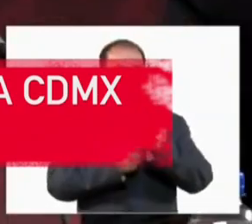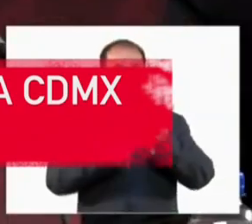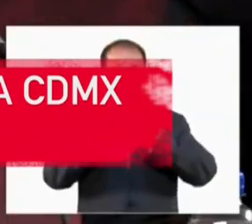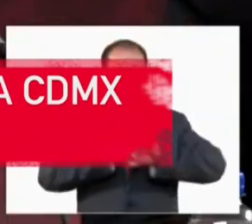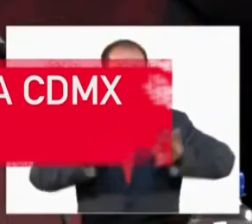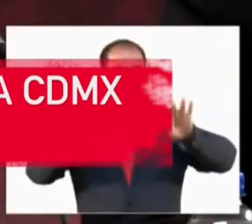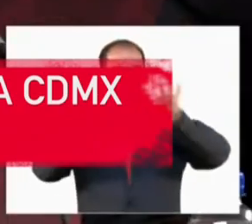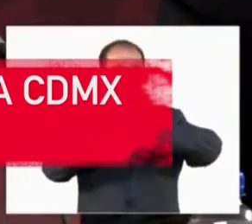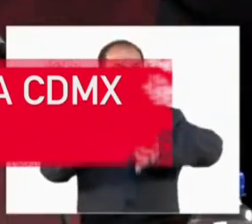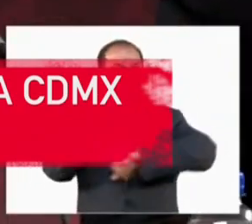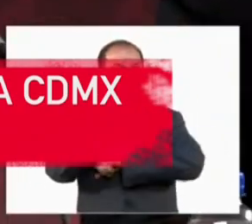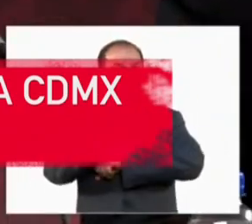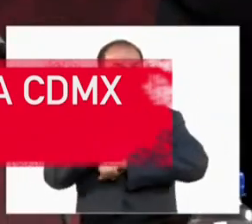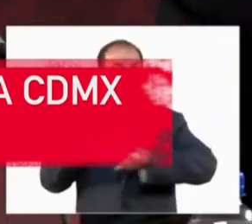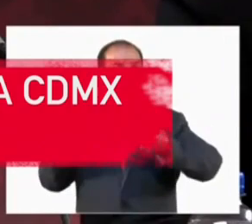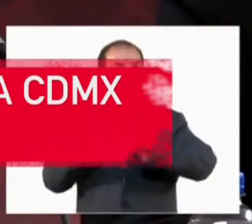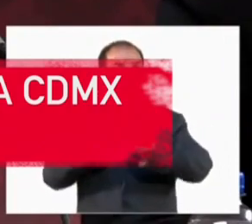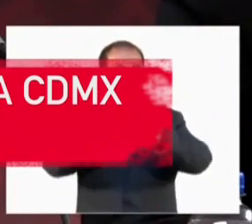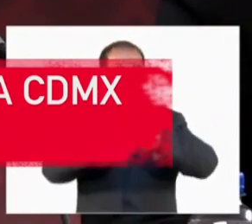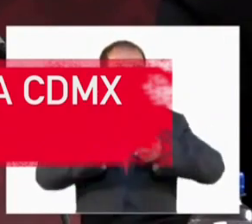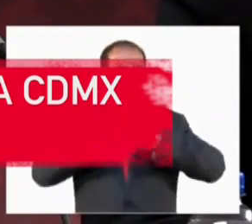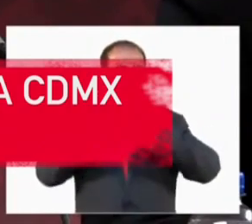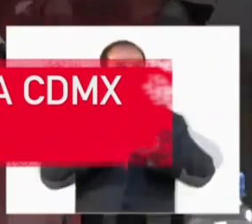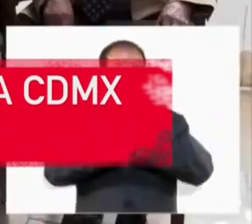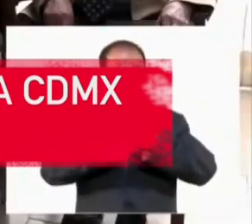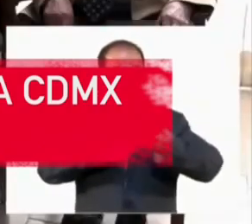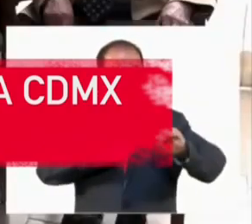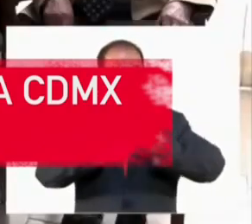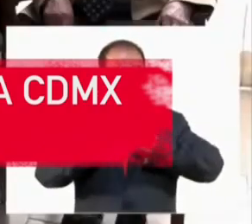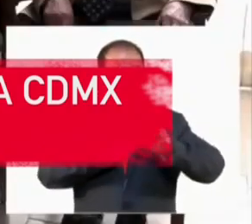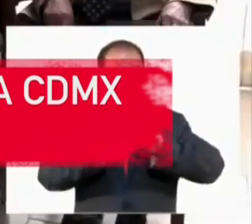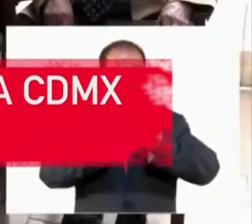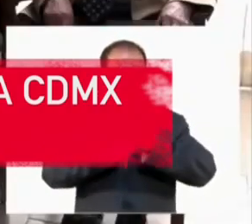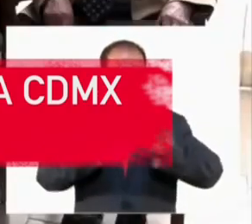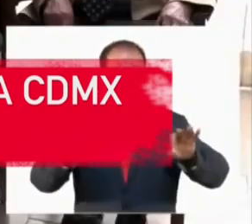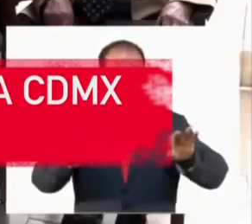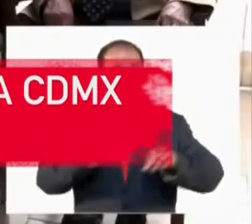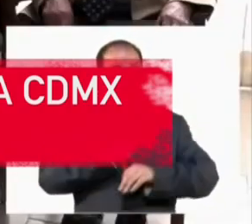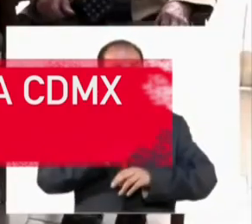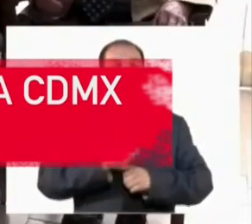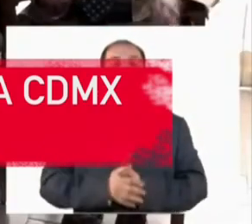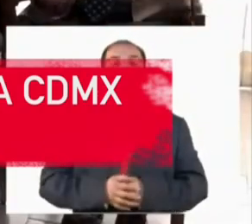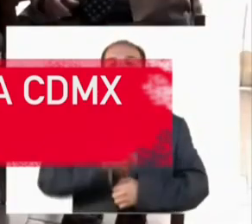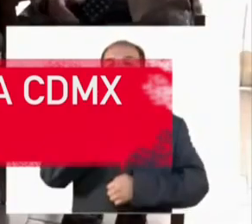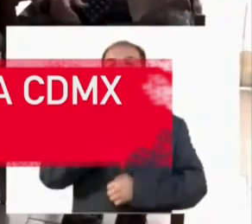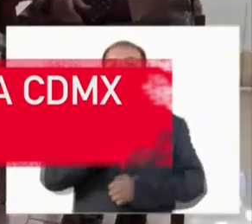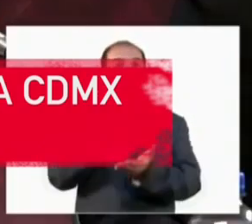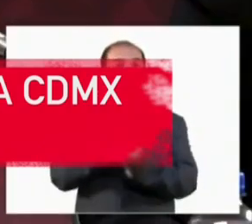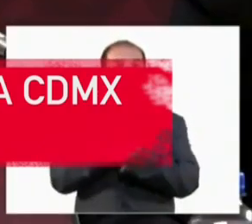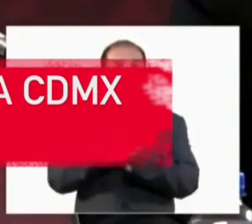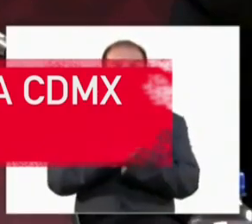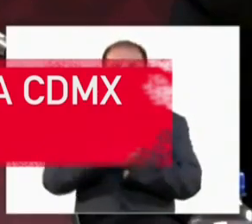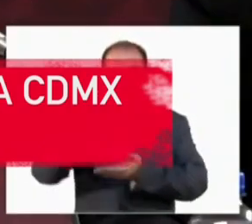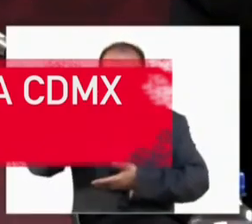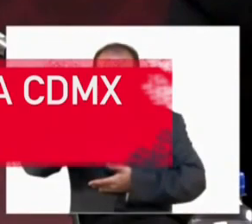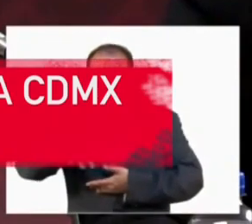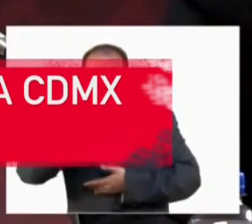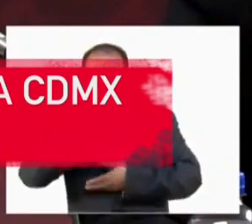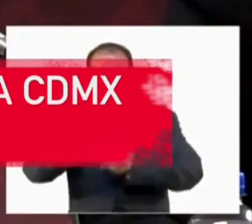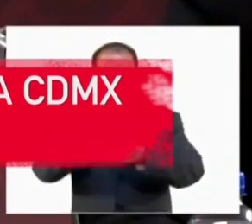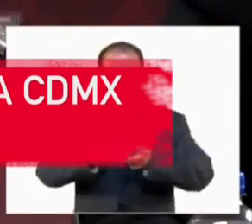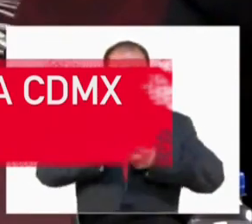reducido 70%. Indicó que en febrero fueron robados 689 metros de cable contra los 2.240